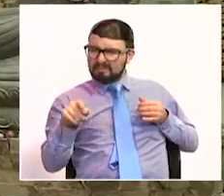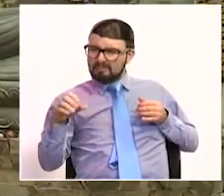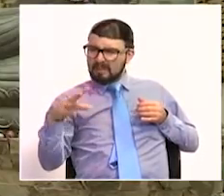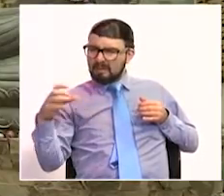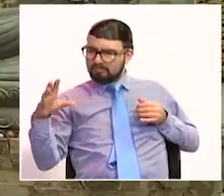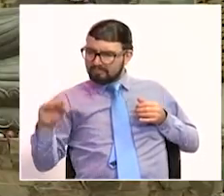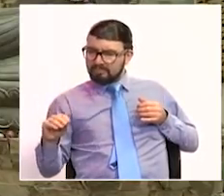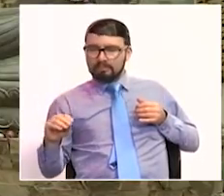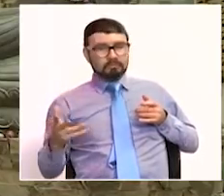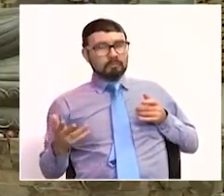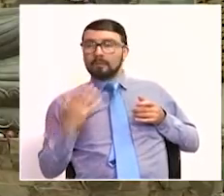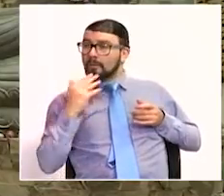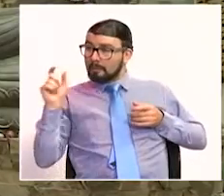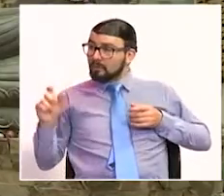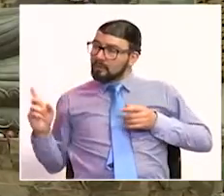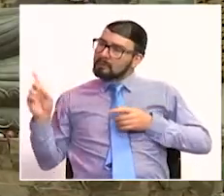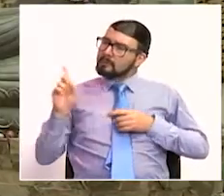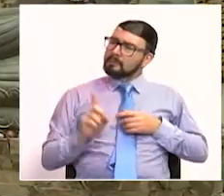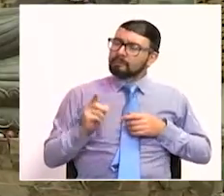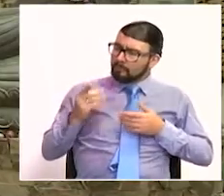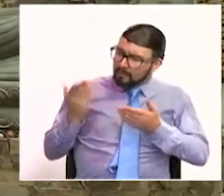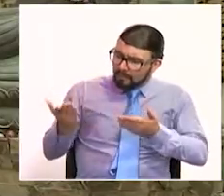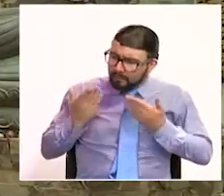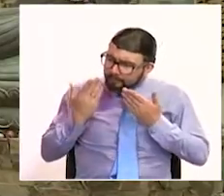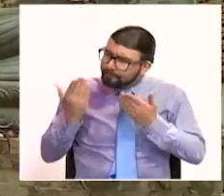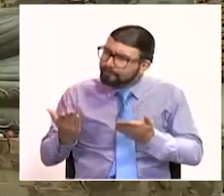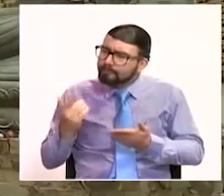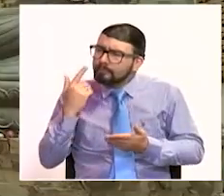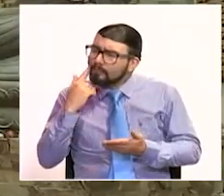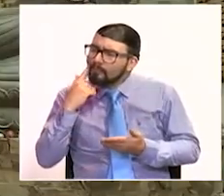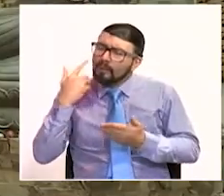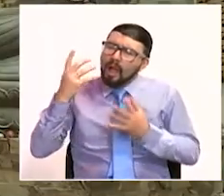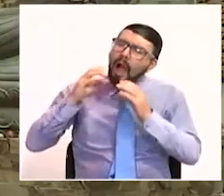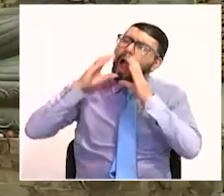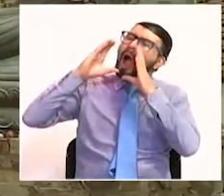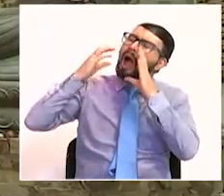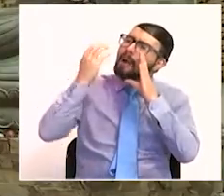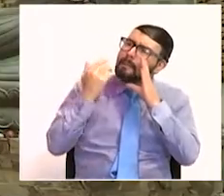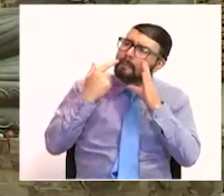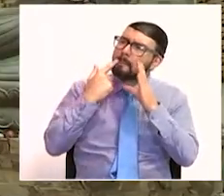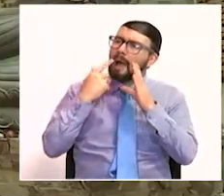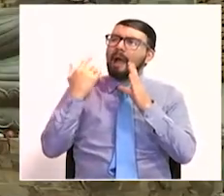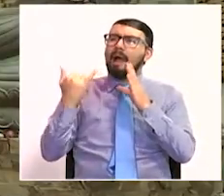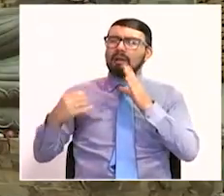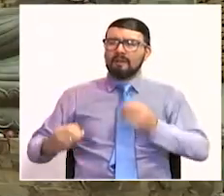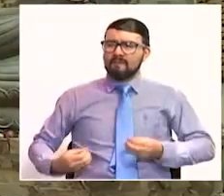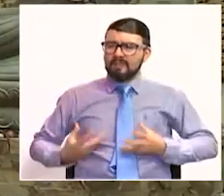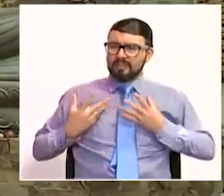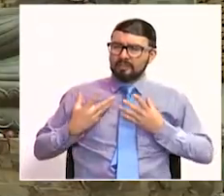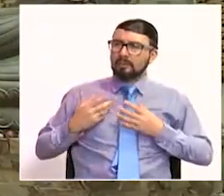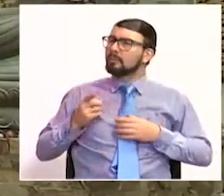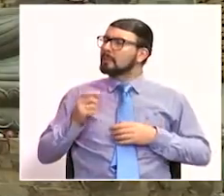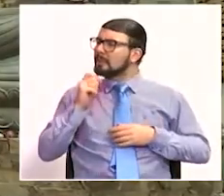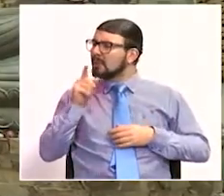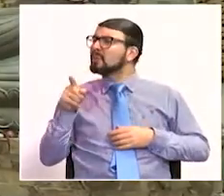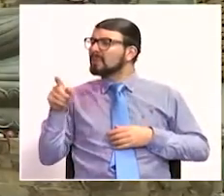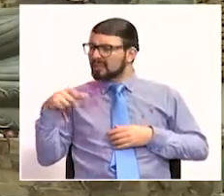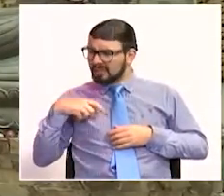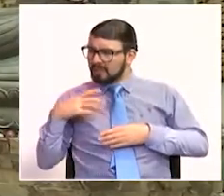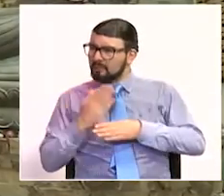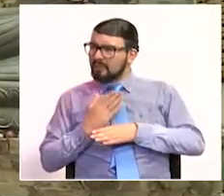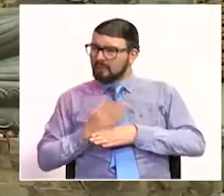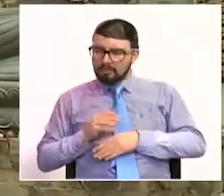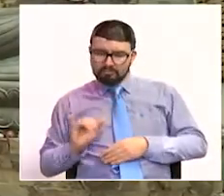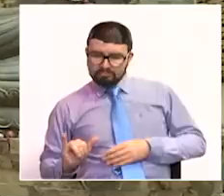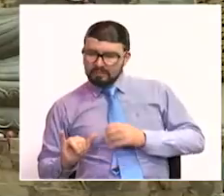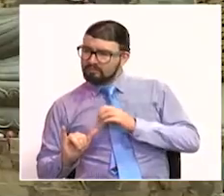un absceso en un diente anterior, pues yo sé que posiblemente podría tener un problema de ovario